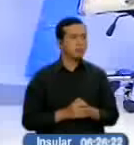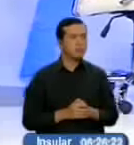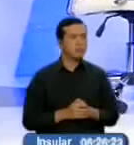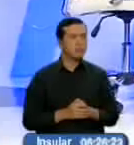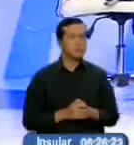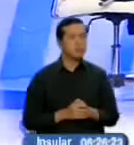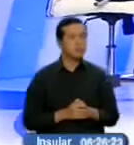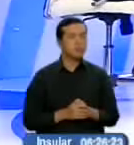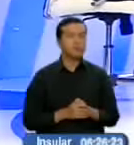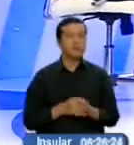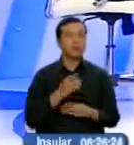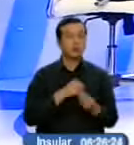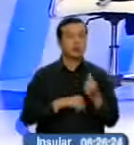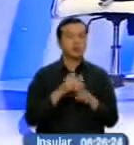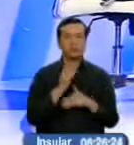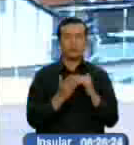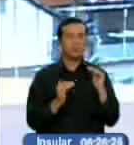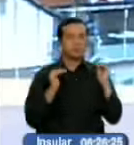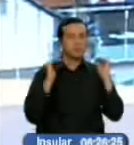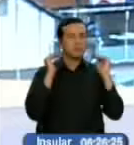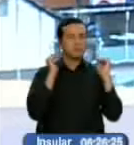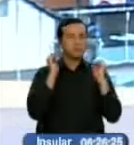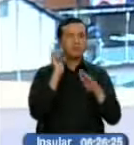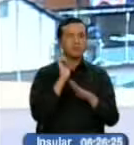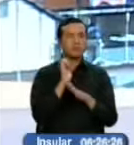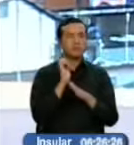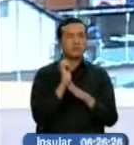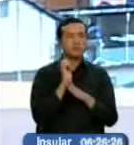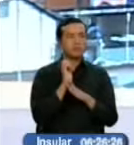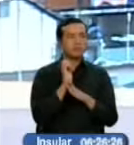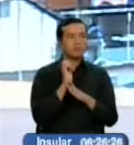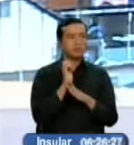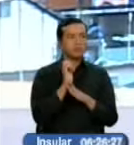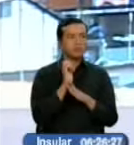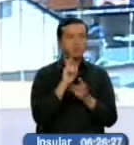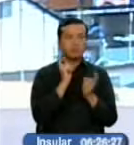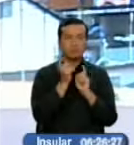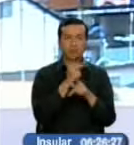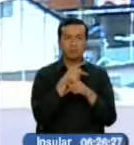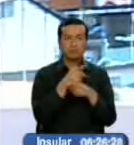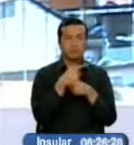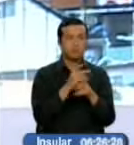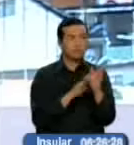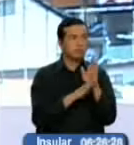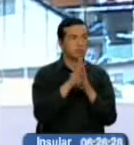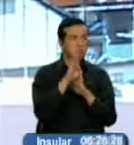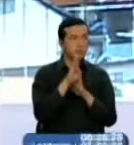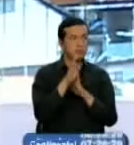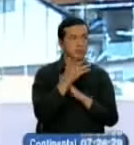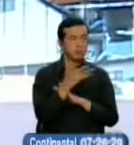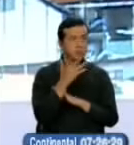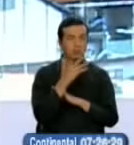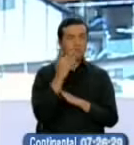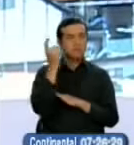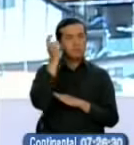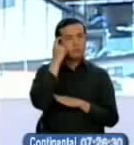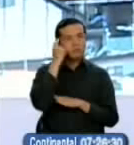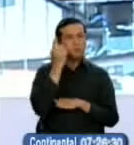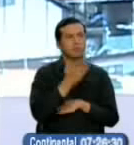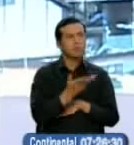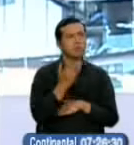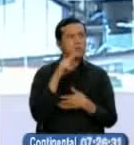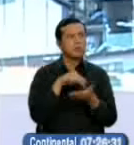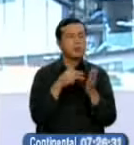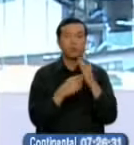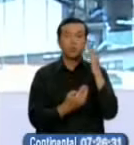las inversiones más grandes que se hace en el país, y eso también para el cambio de la matriz productiva, para la concepción de lo que